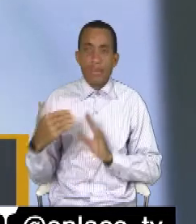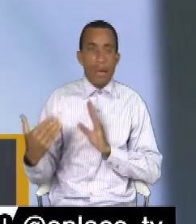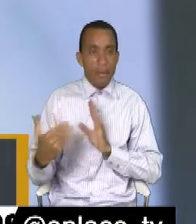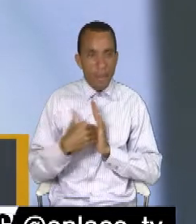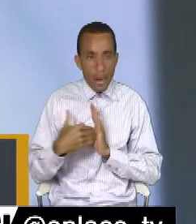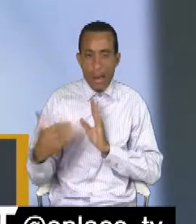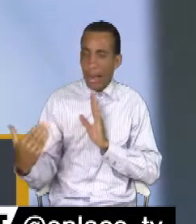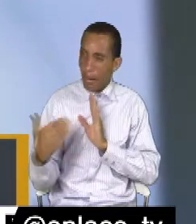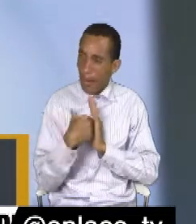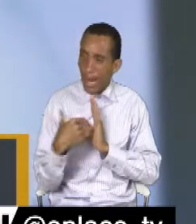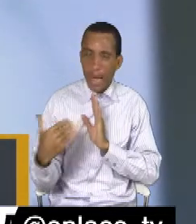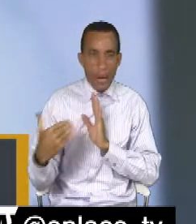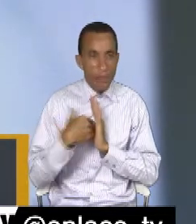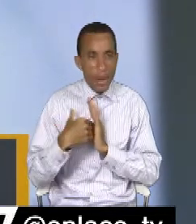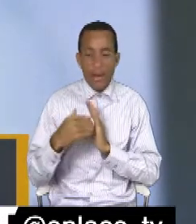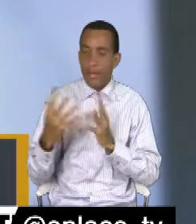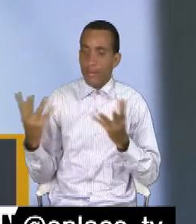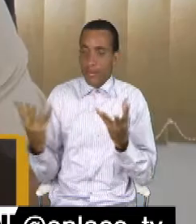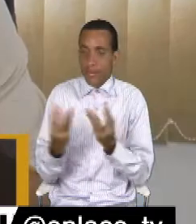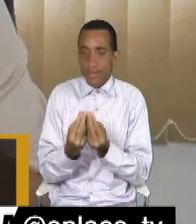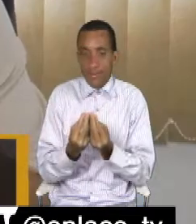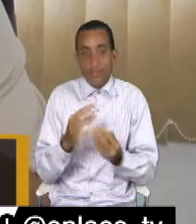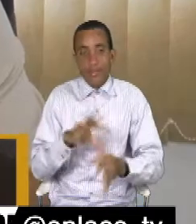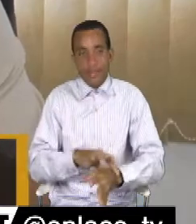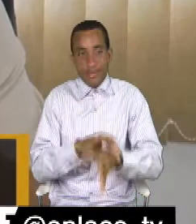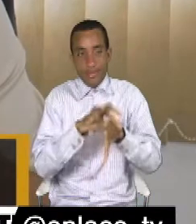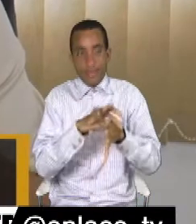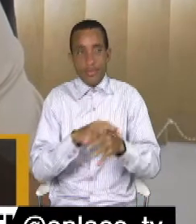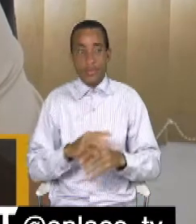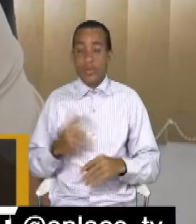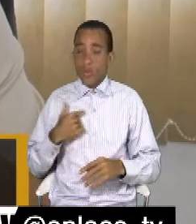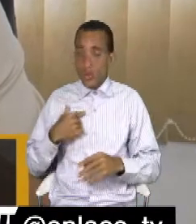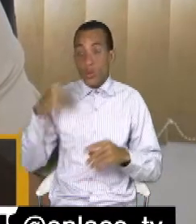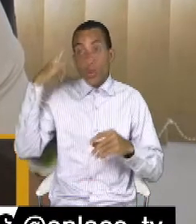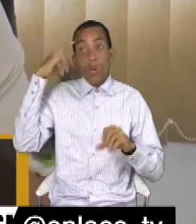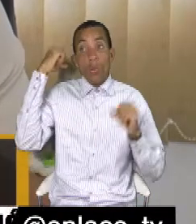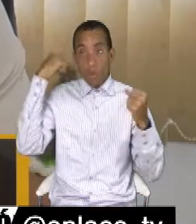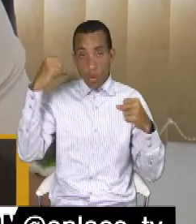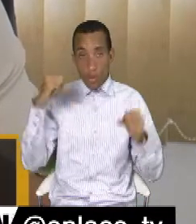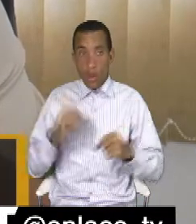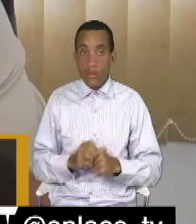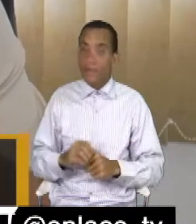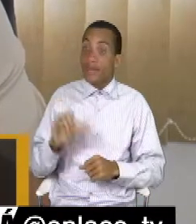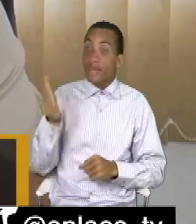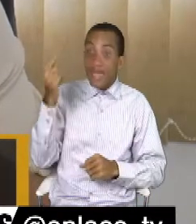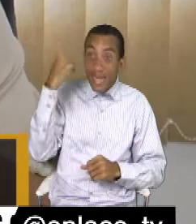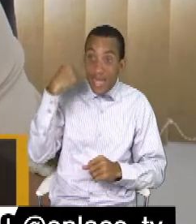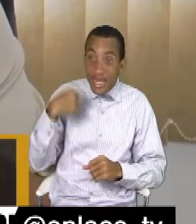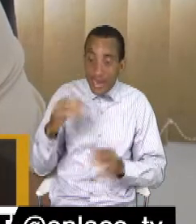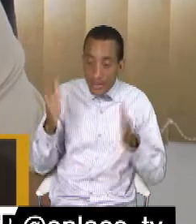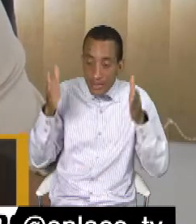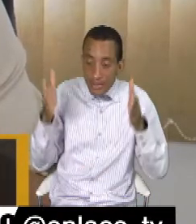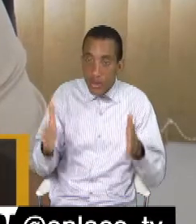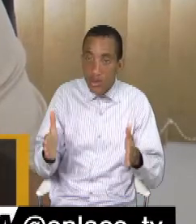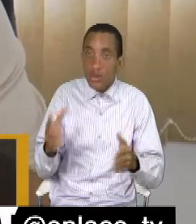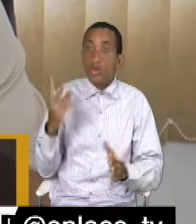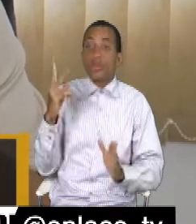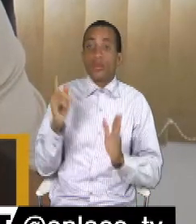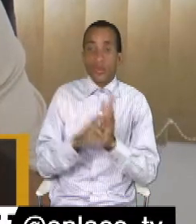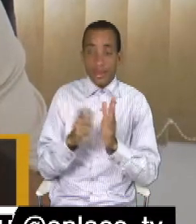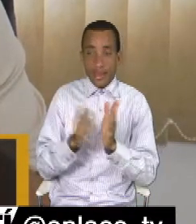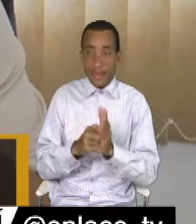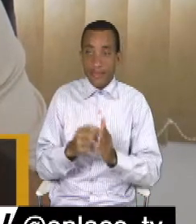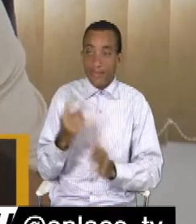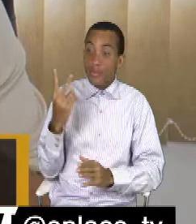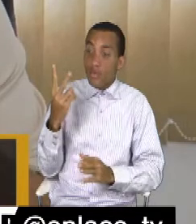de agresiones contra el personal médico. Estoy supremamente preocupado porque en 10 días ya hemos tenido dos agresiones. La semana pasada